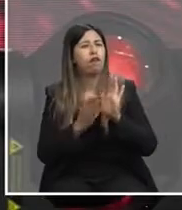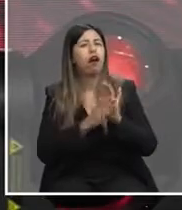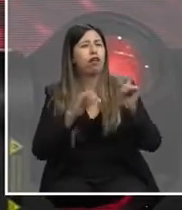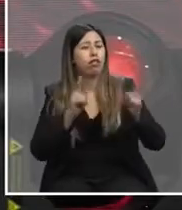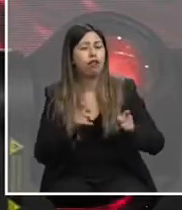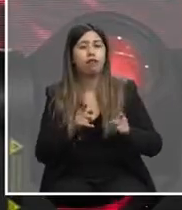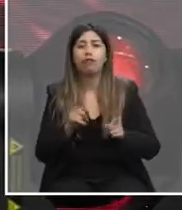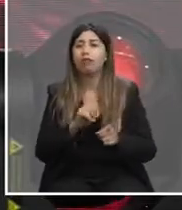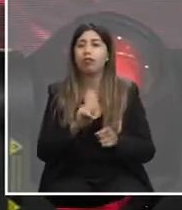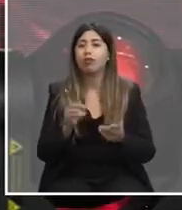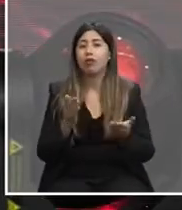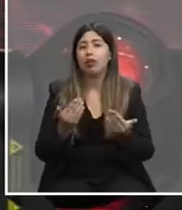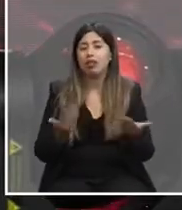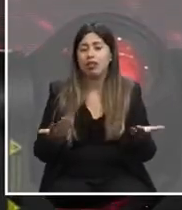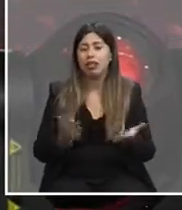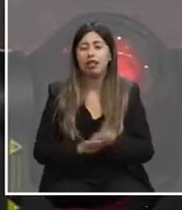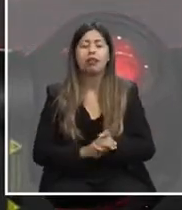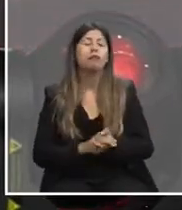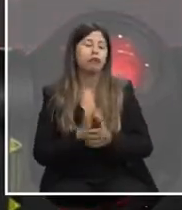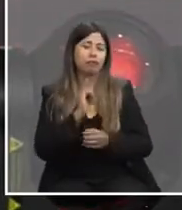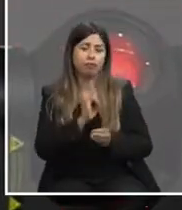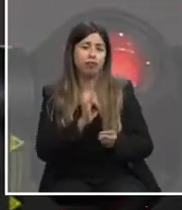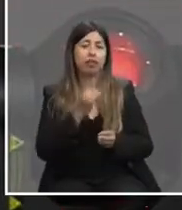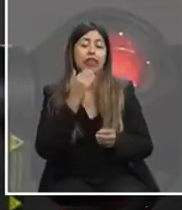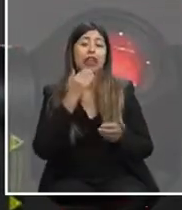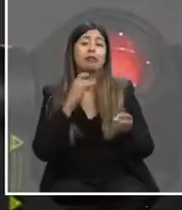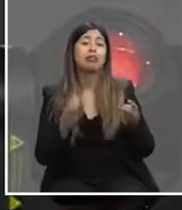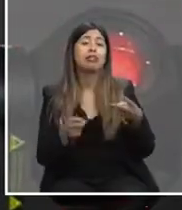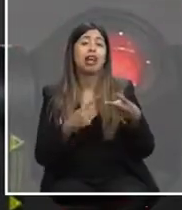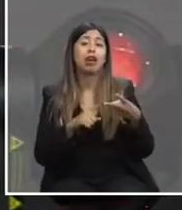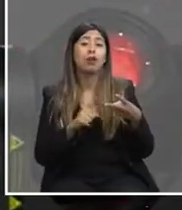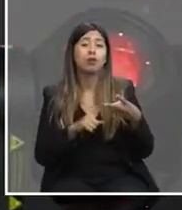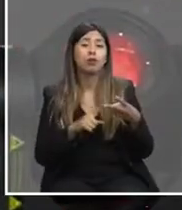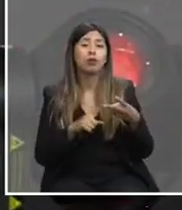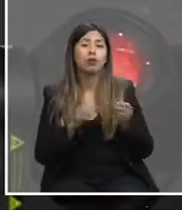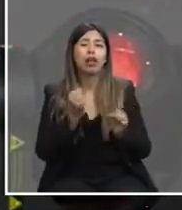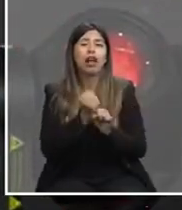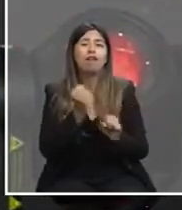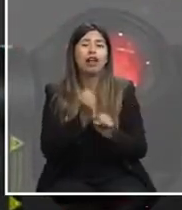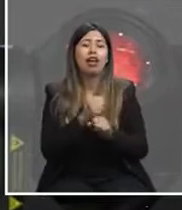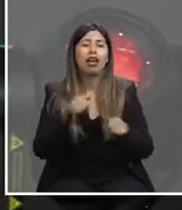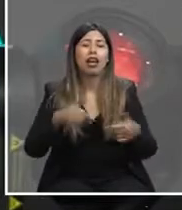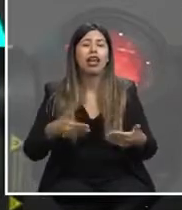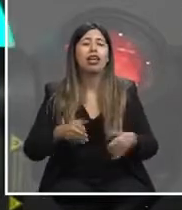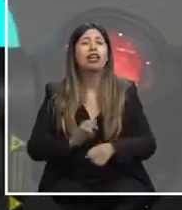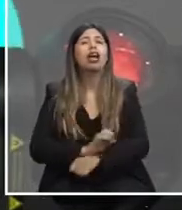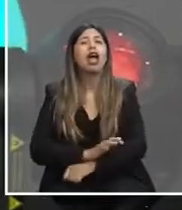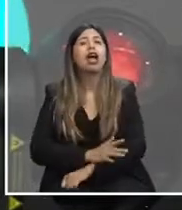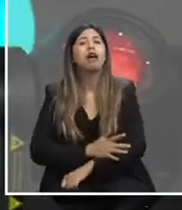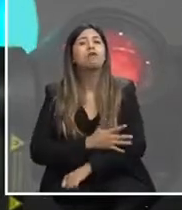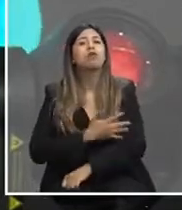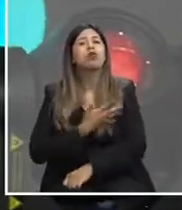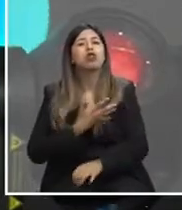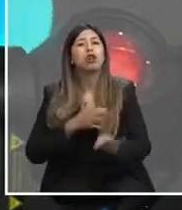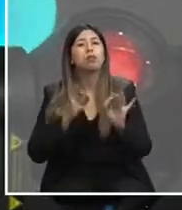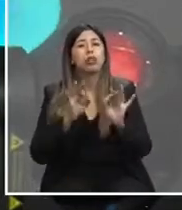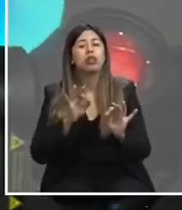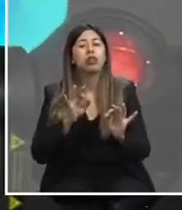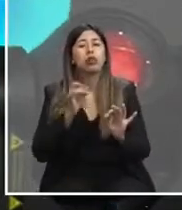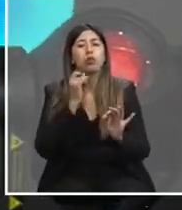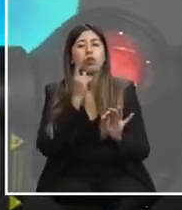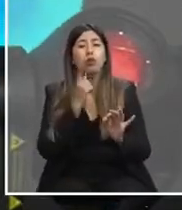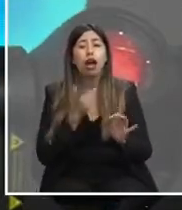Claro. Y segundo, porque estamos trabajando aquí una emoción particular, que es la emoción